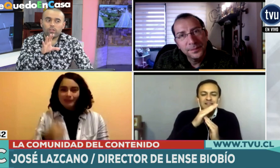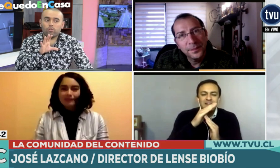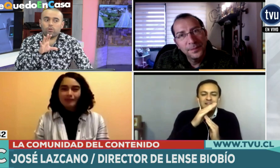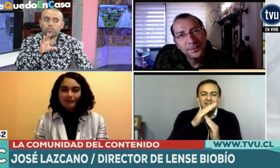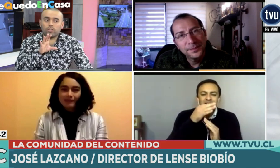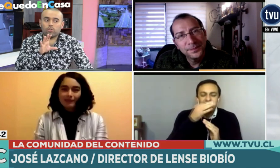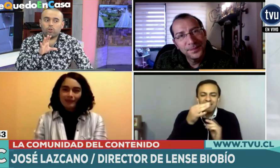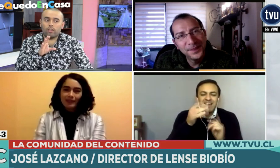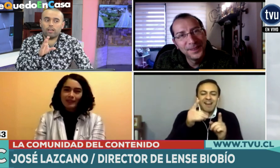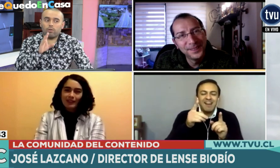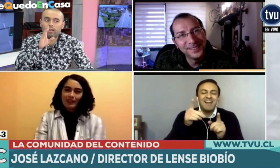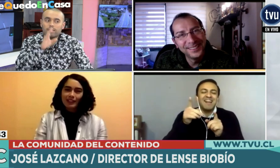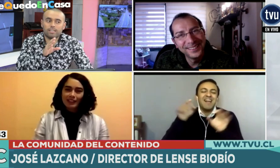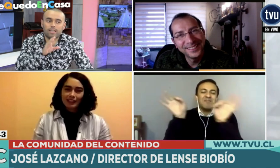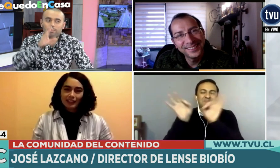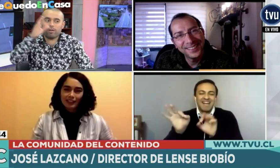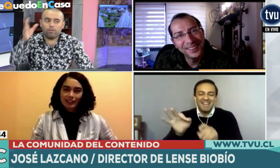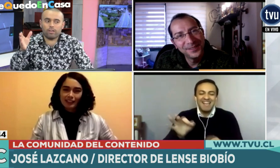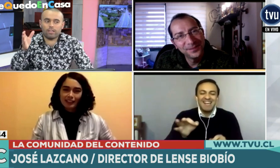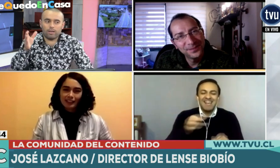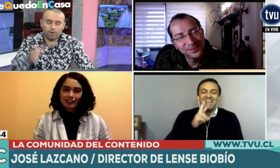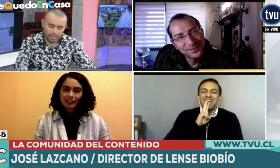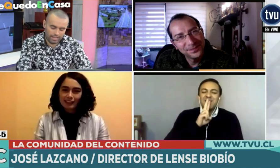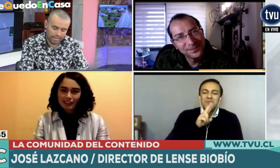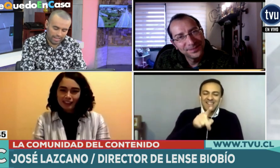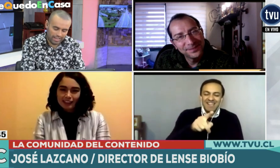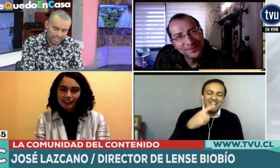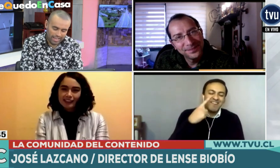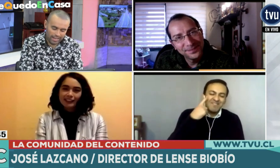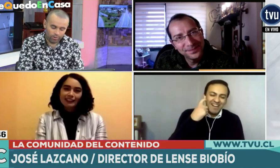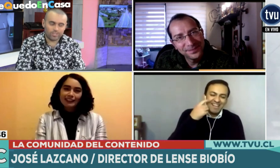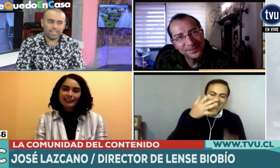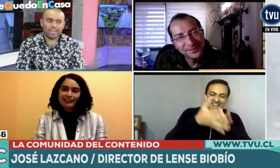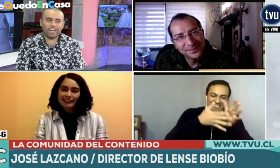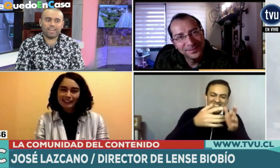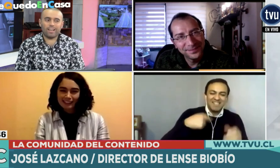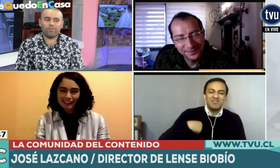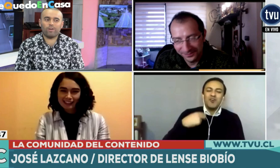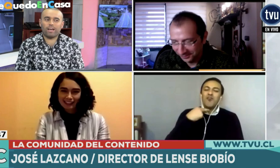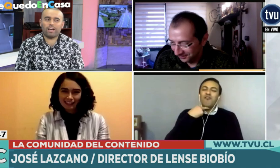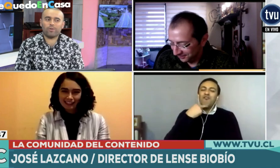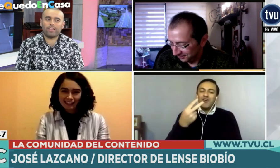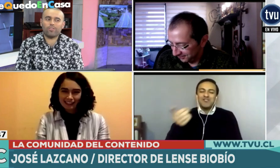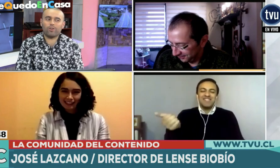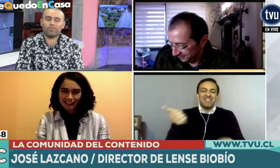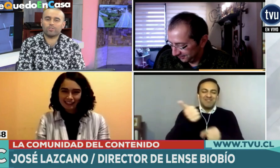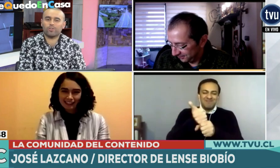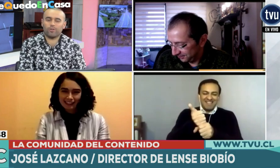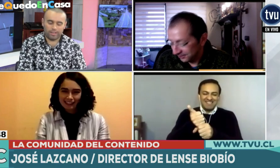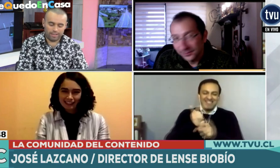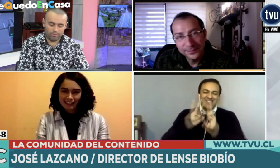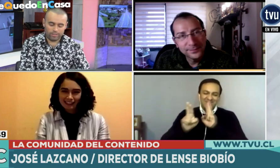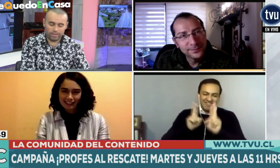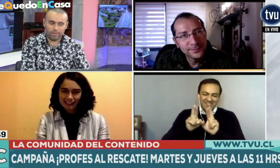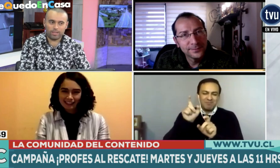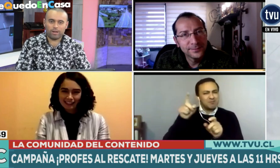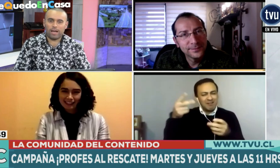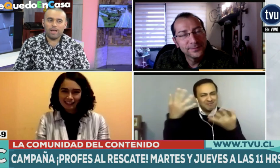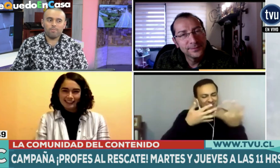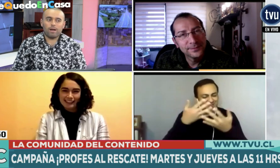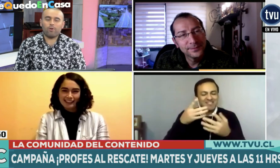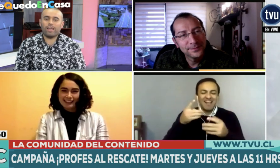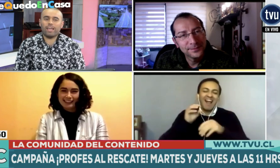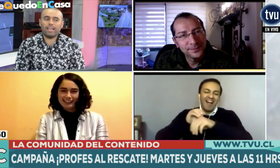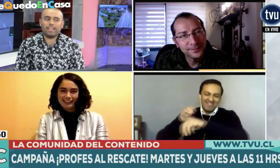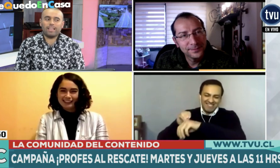está respondiendo, ¿cierto? En lengua de señas, pero tenemos ahí a José que él nos va comentando a nosotros efectivamente